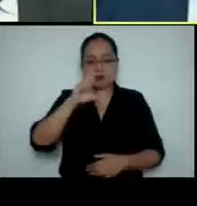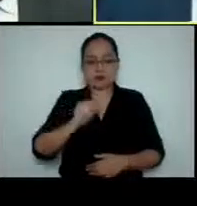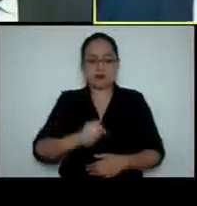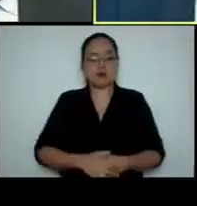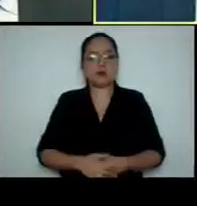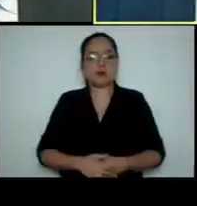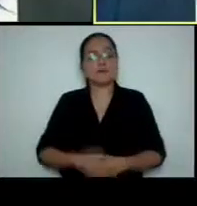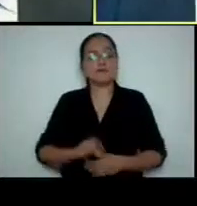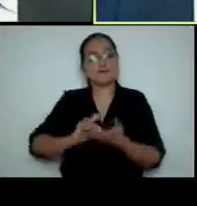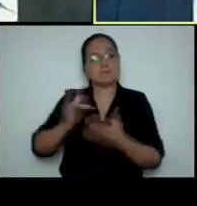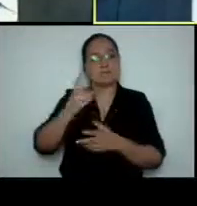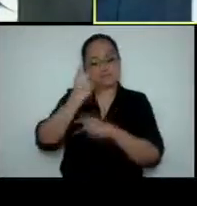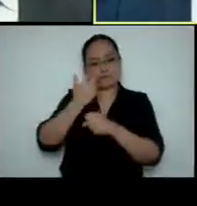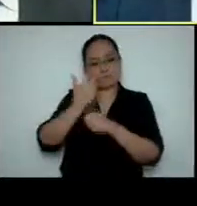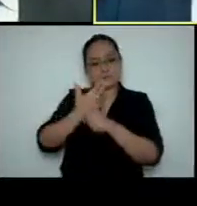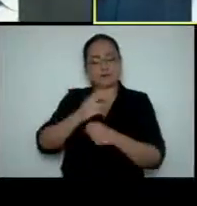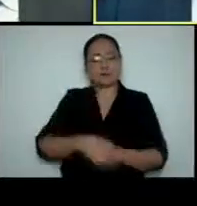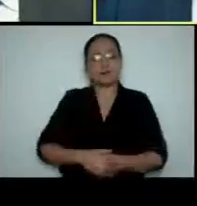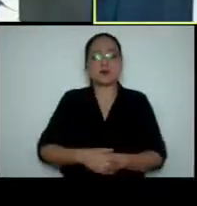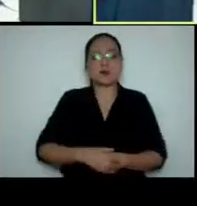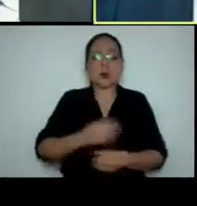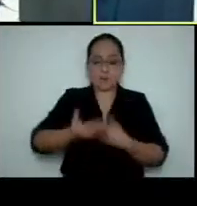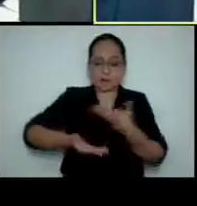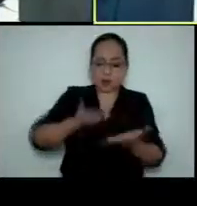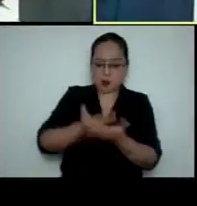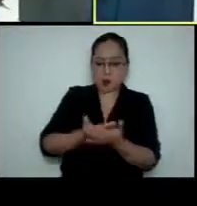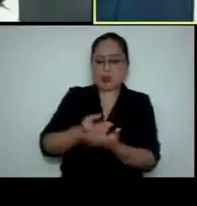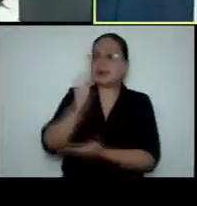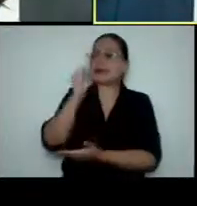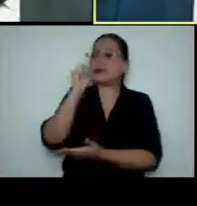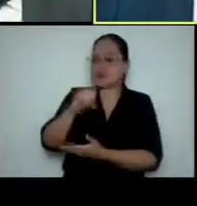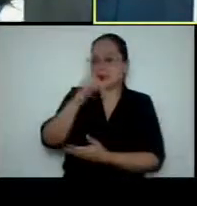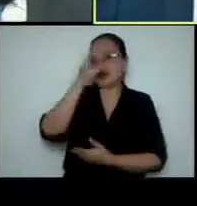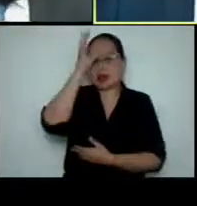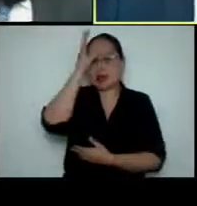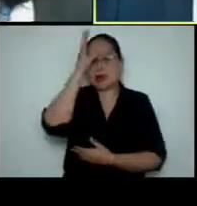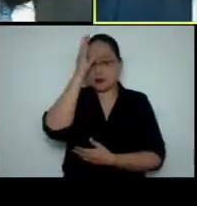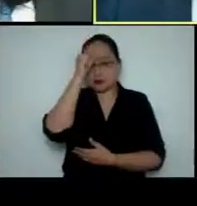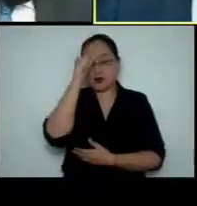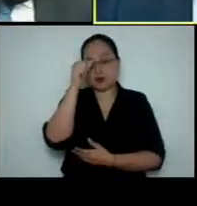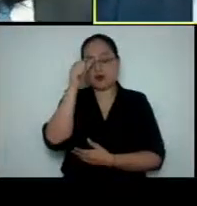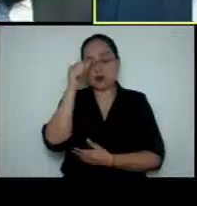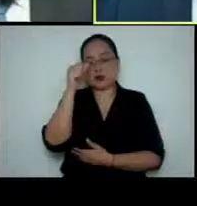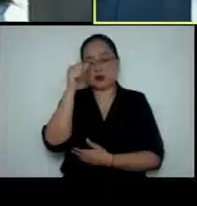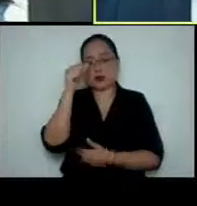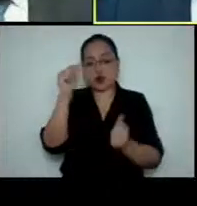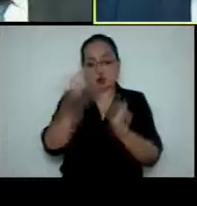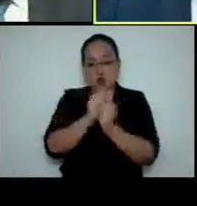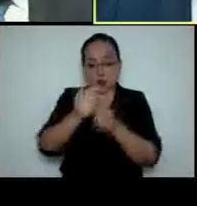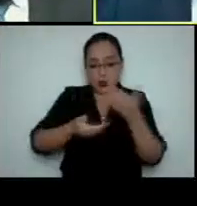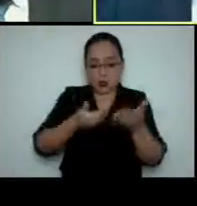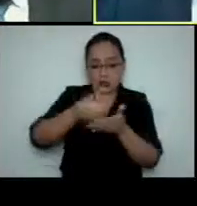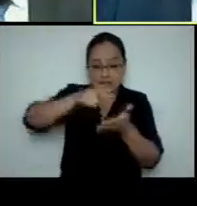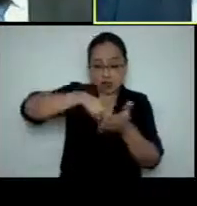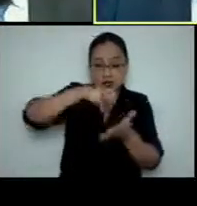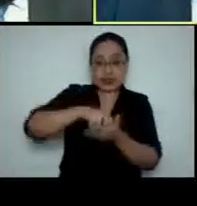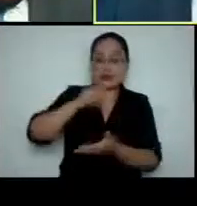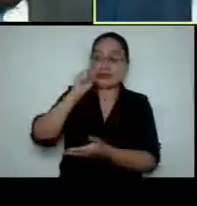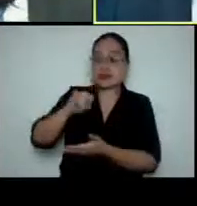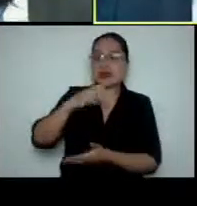Gracias, señor secretario. A favor del proyecto modificado, por lo que entiendo, donde hay